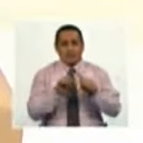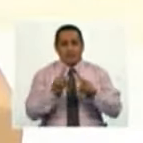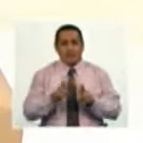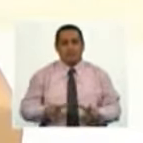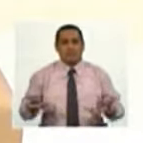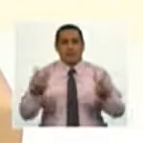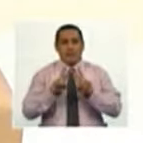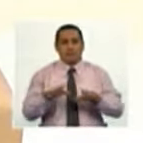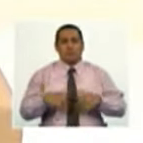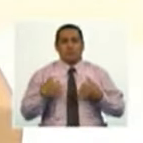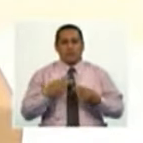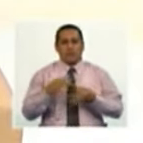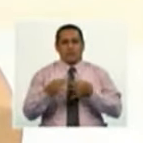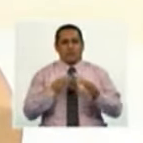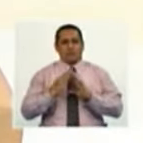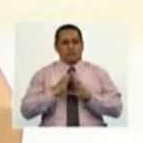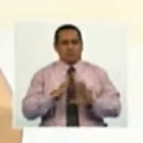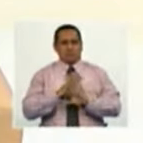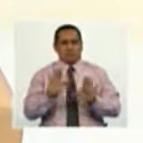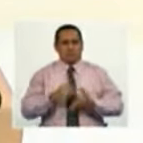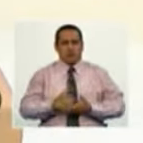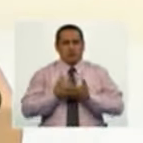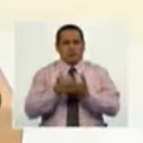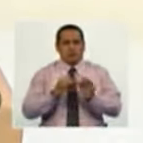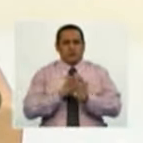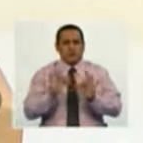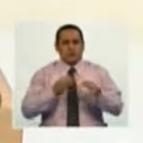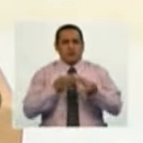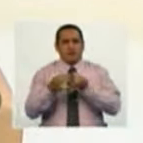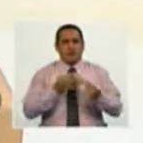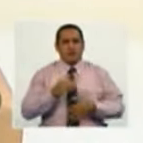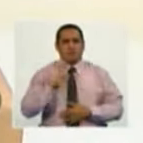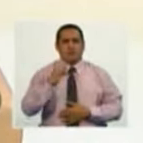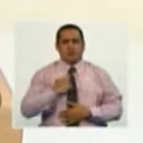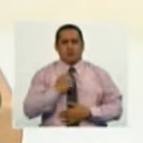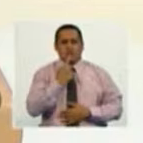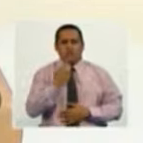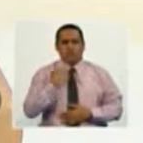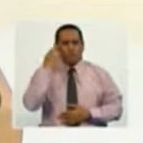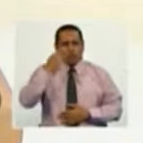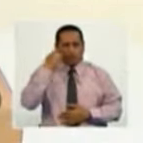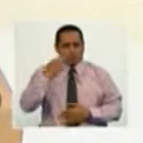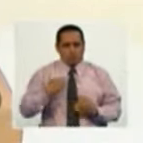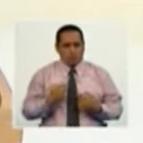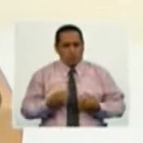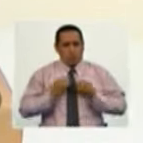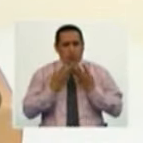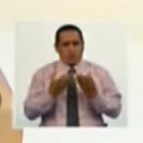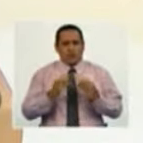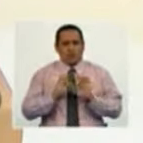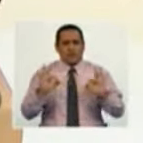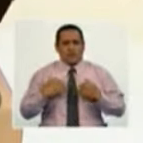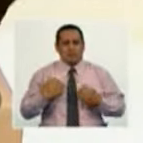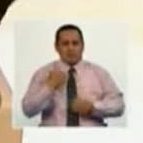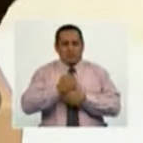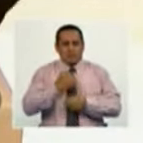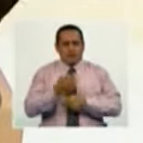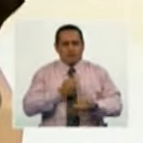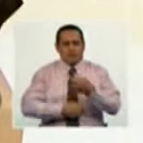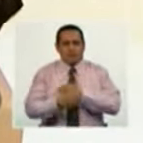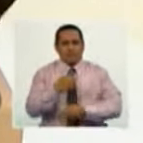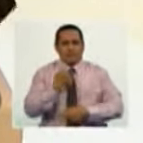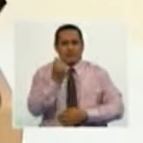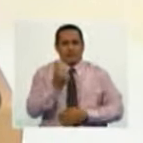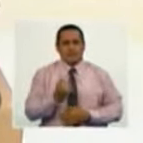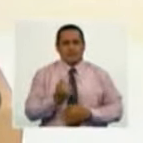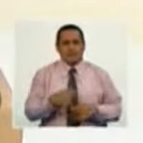y que válidamente podrían hasta negarse a prestar ayuda, o sea, el banco podría decir, mira, yo tengo políticas donde no puedo revelar el contenido de mis transacciones